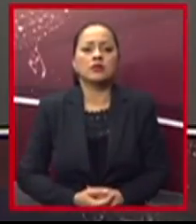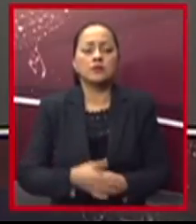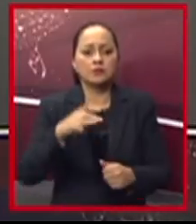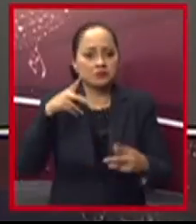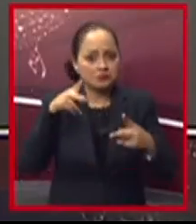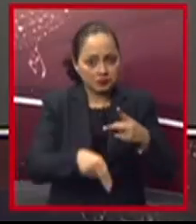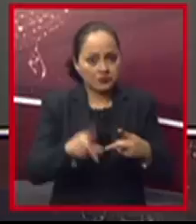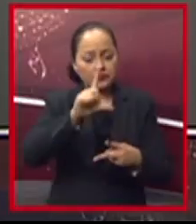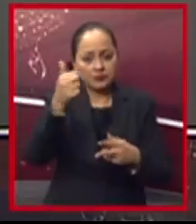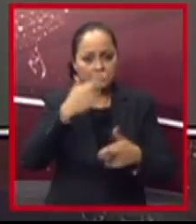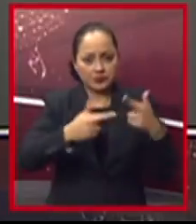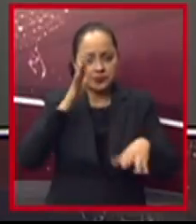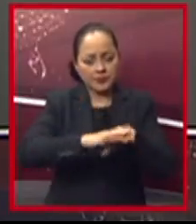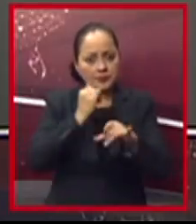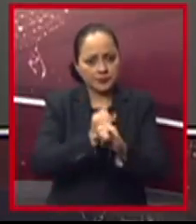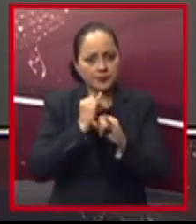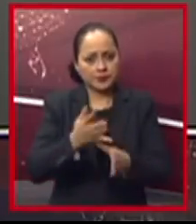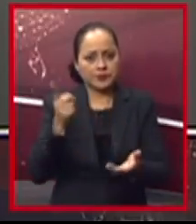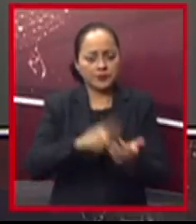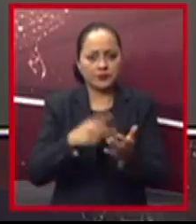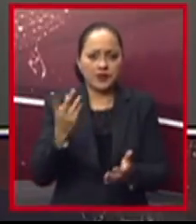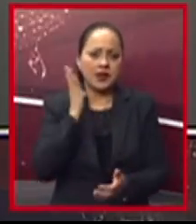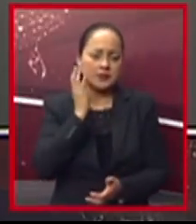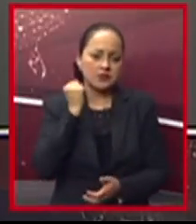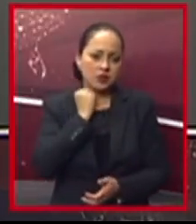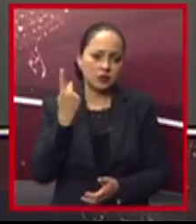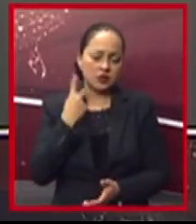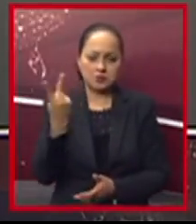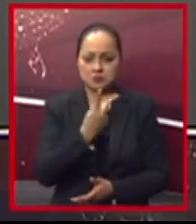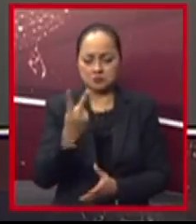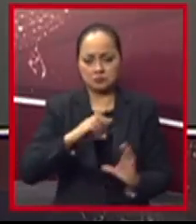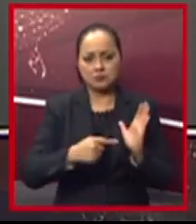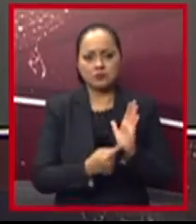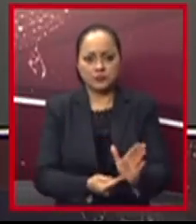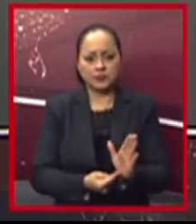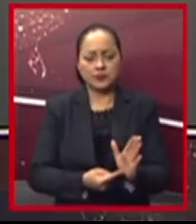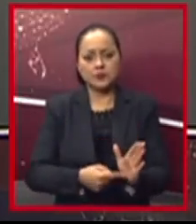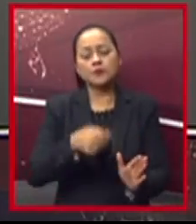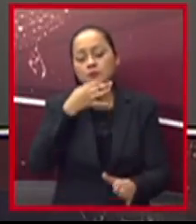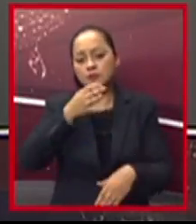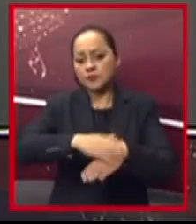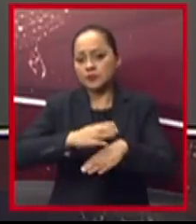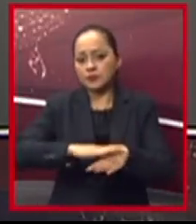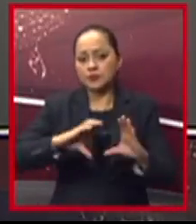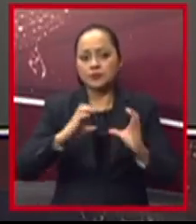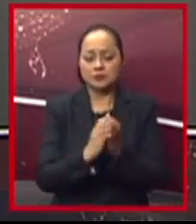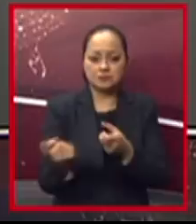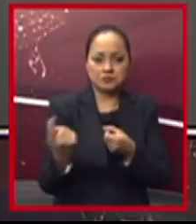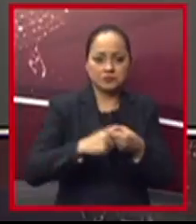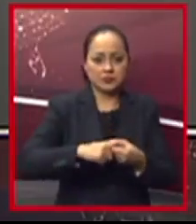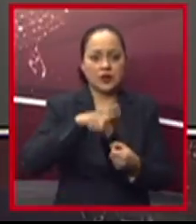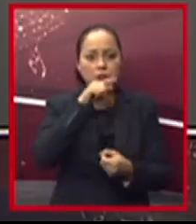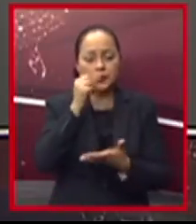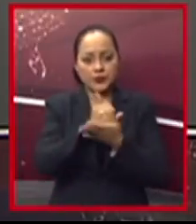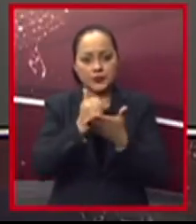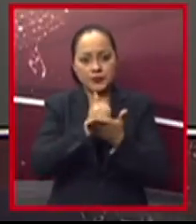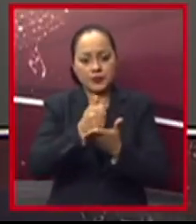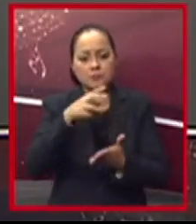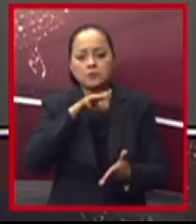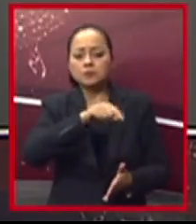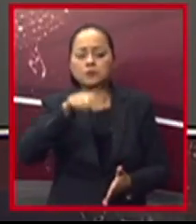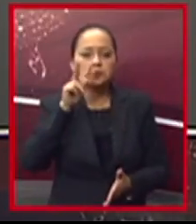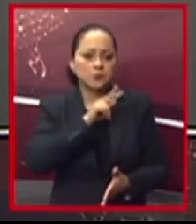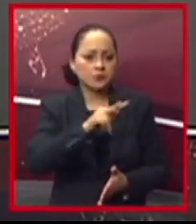Vamos a un corte y regresamos con más información generada en ambas cámaras del Congreso de la Unión. Mientras tanto, quiero invitarlo a que nos agregue en Twitter. Nuestra cuenta